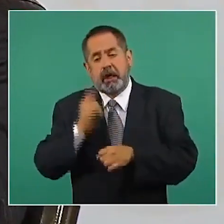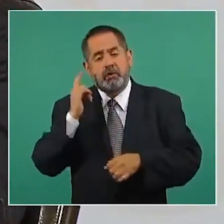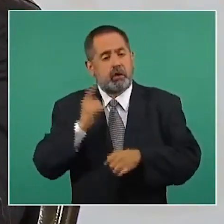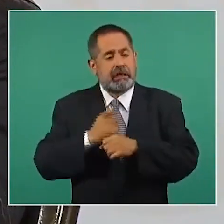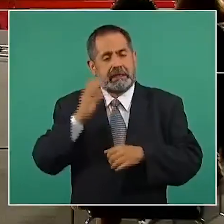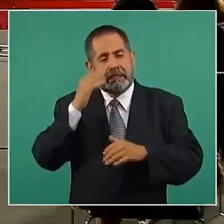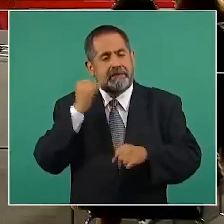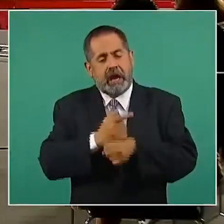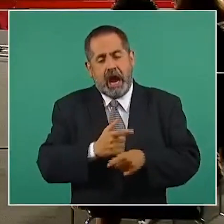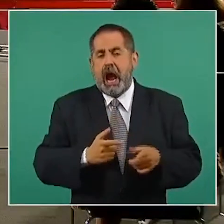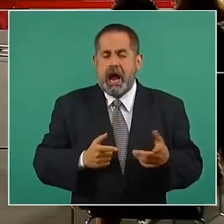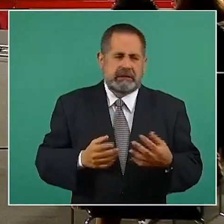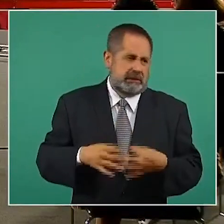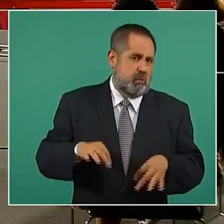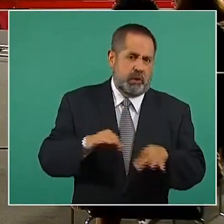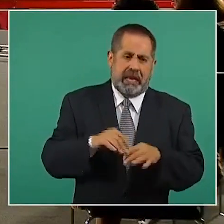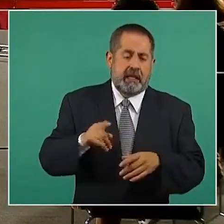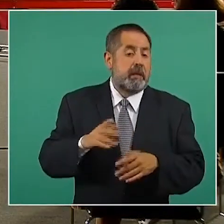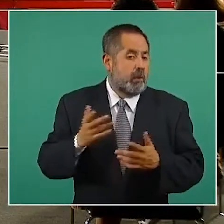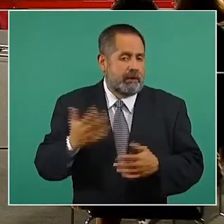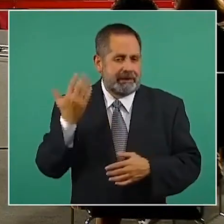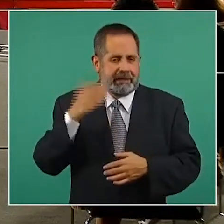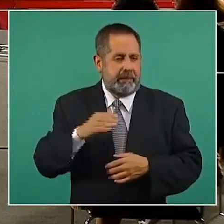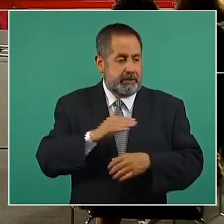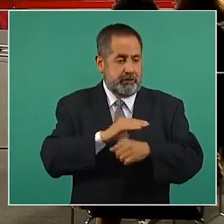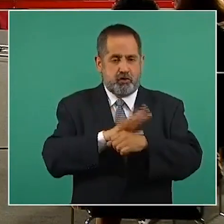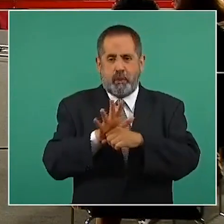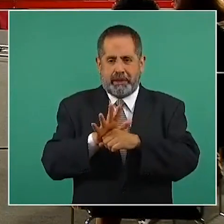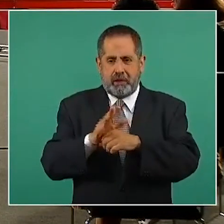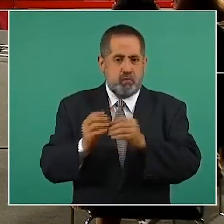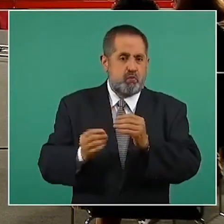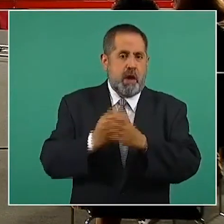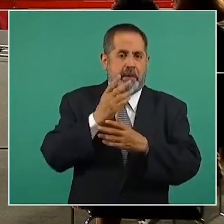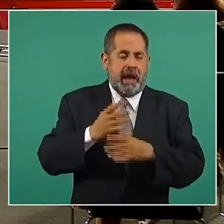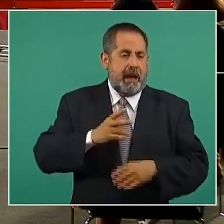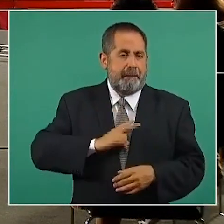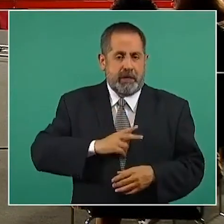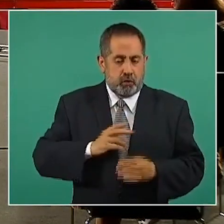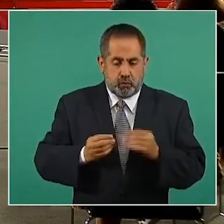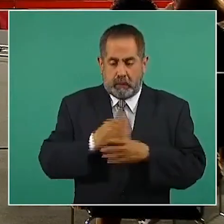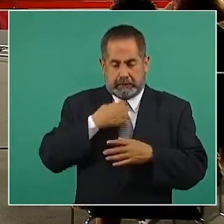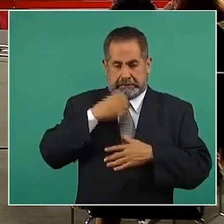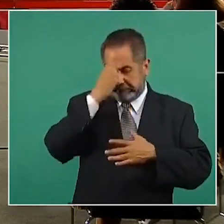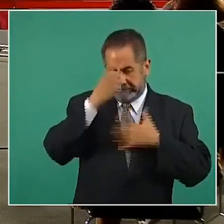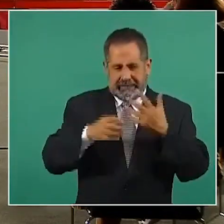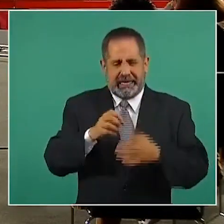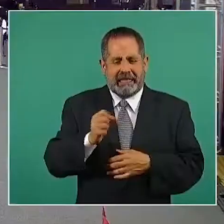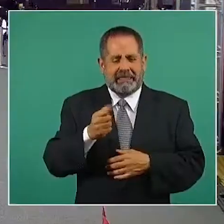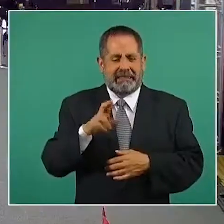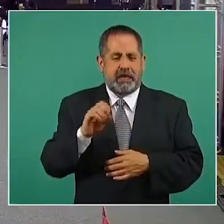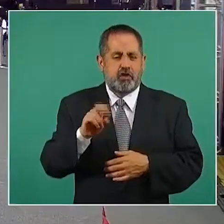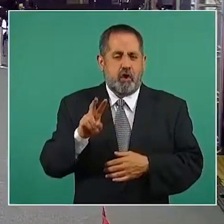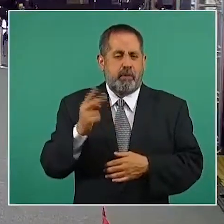científica, fundamental debido a que COVID como enfermedad nueva producida por un virus nuevo,